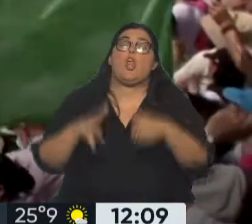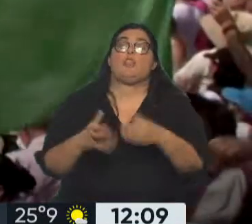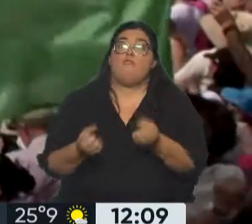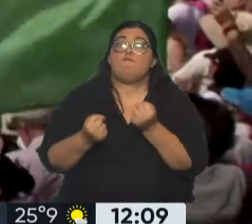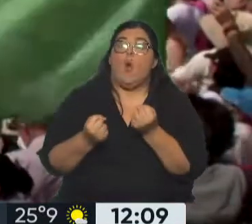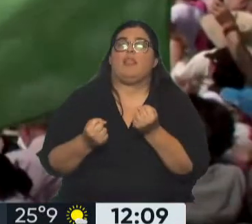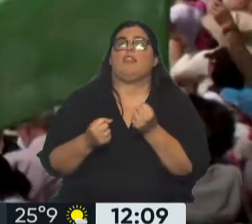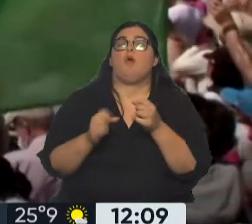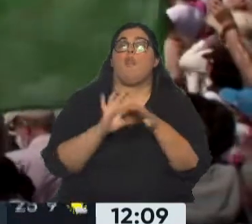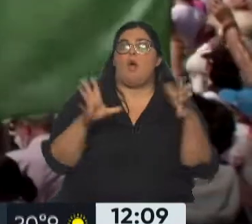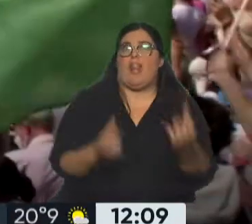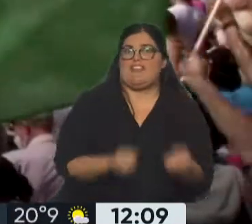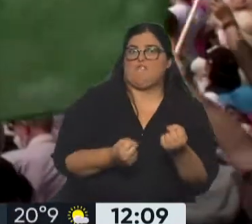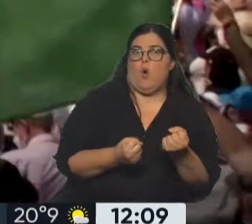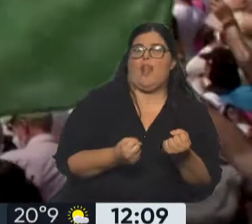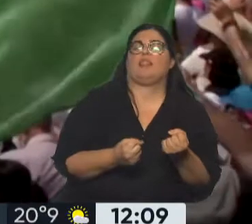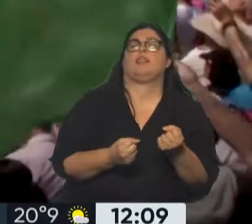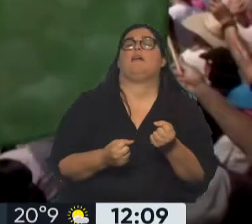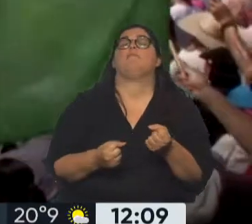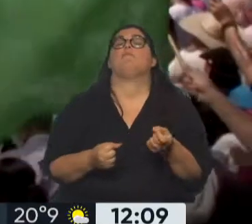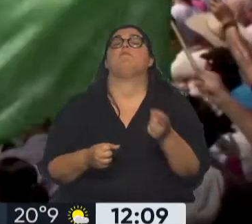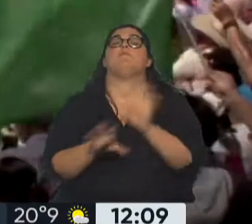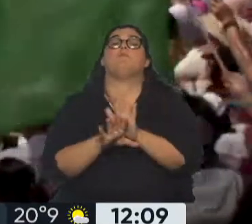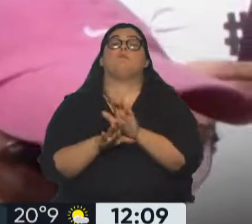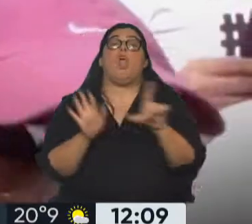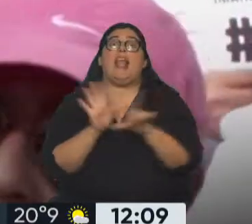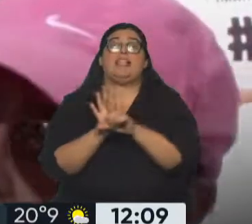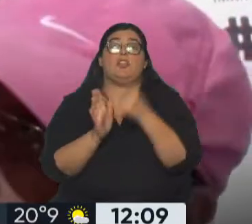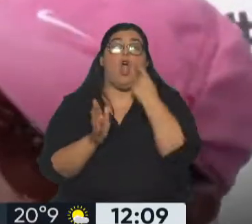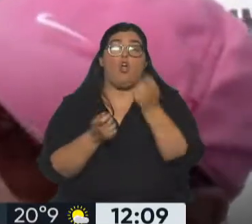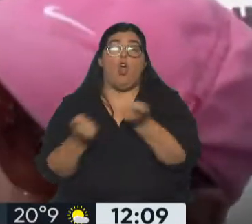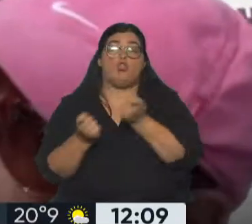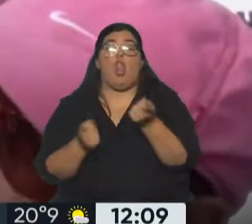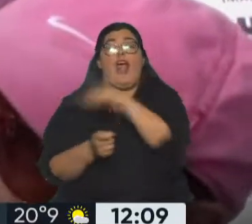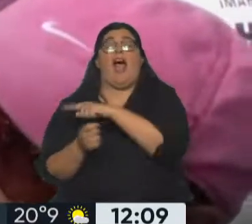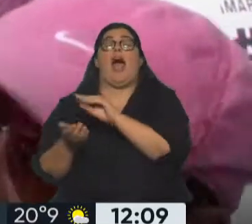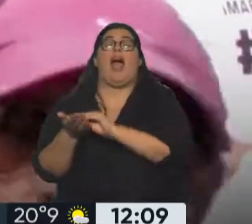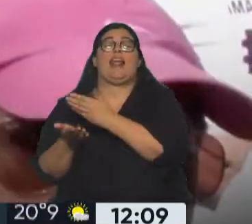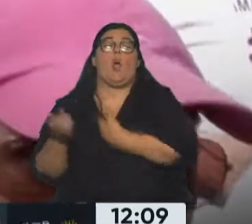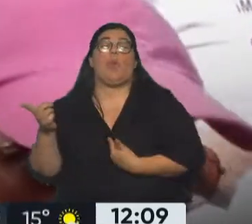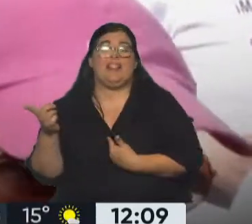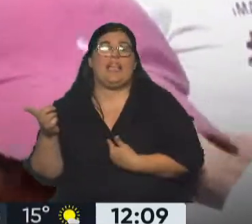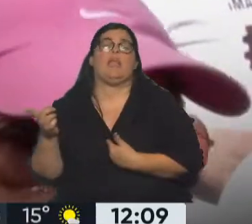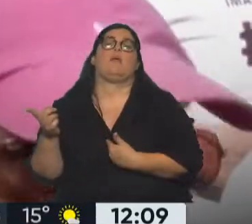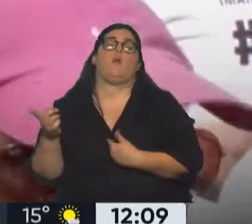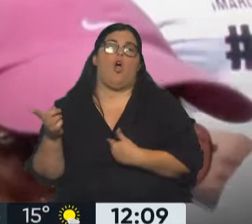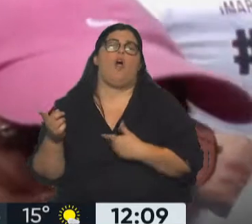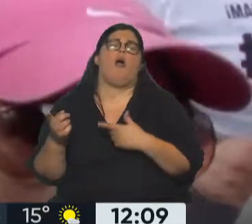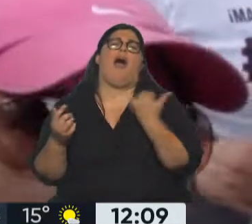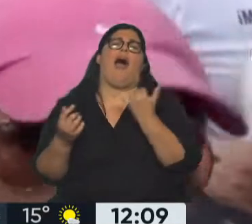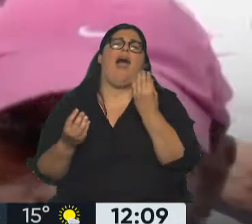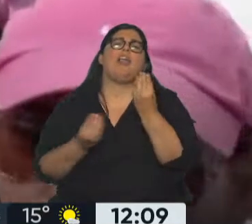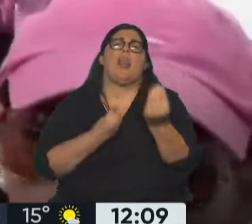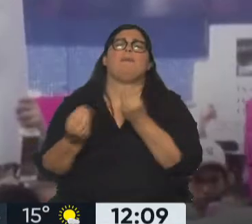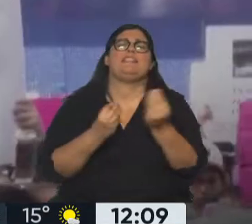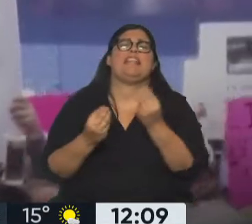El fundamento es que cuanto mayor control legislativo se ejerza sobre los poderes ejecutivos, habrá políticas más representativas a las demandas